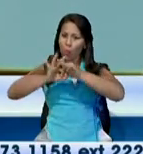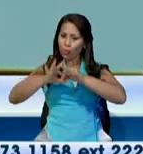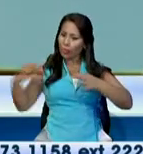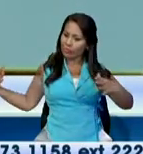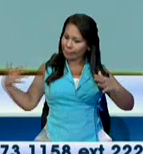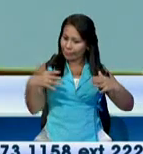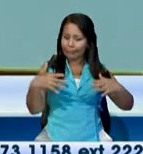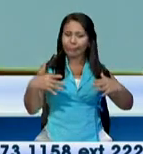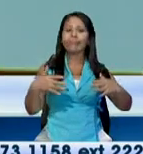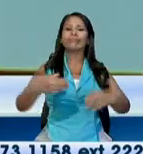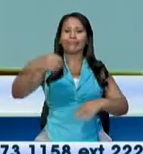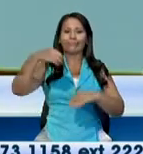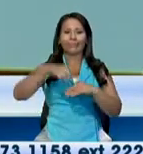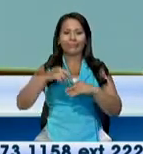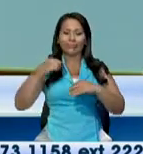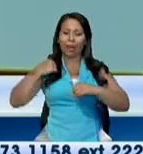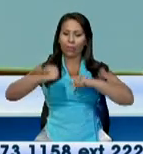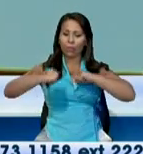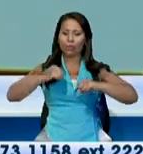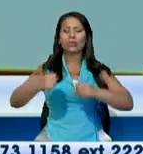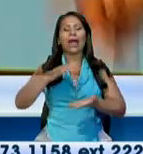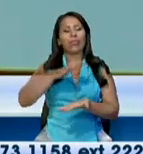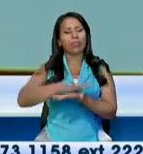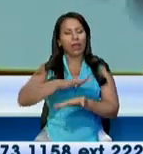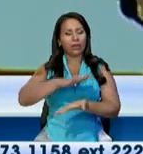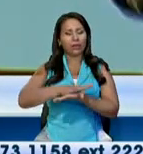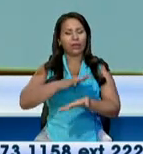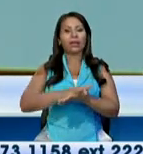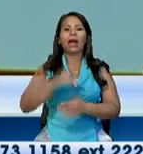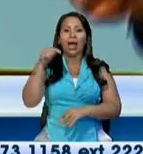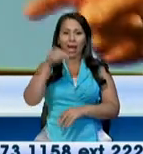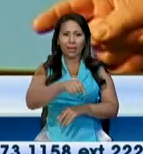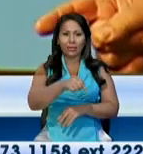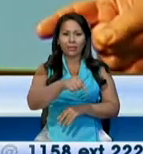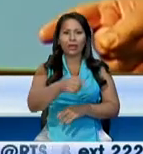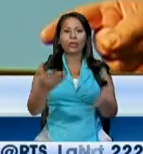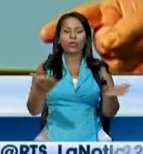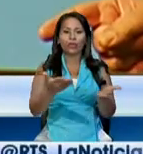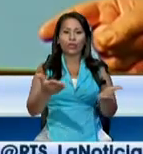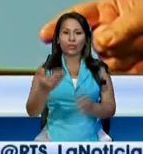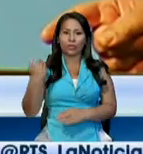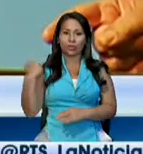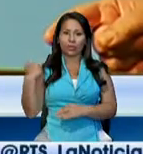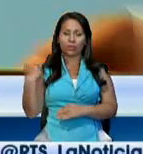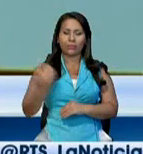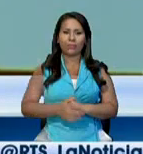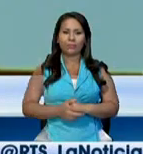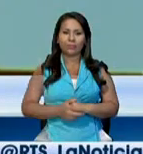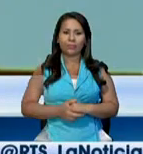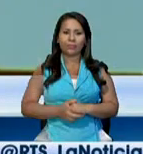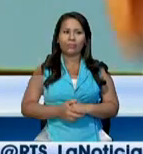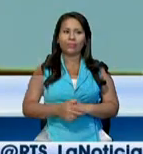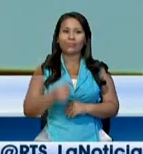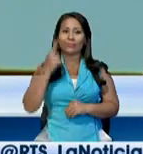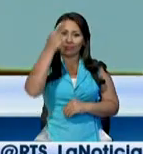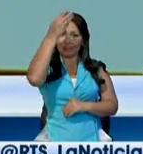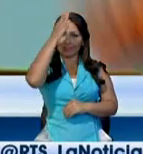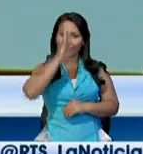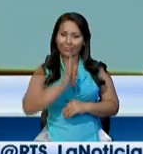reinando en grata calma, allí es donde tienes que al Creador